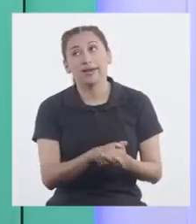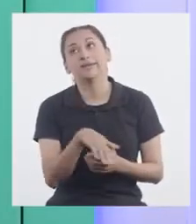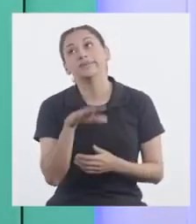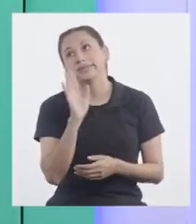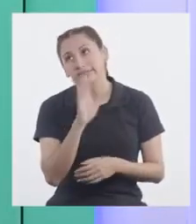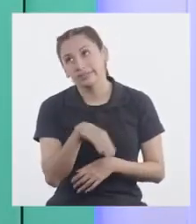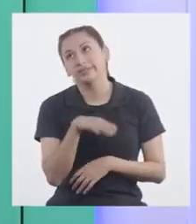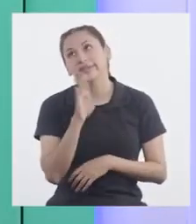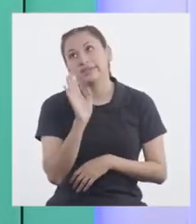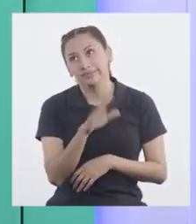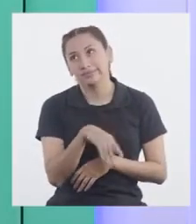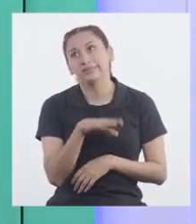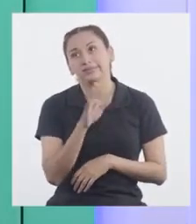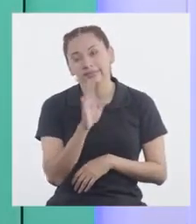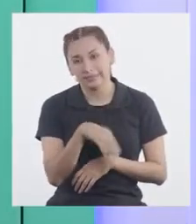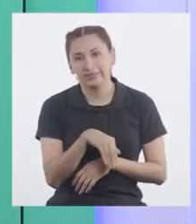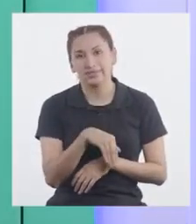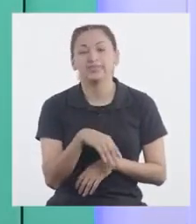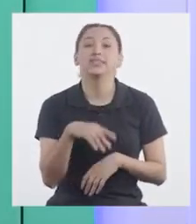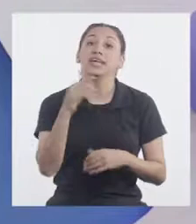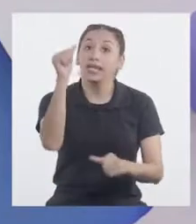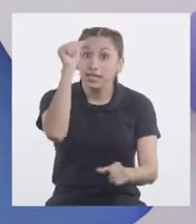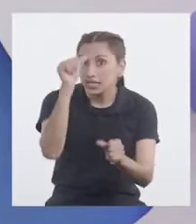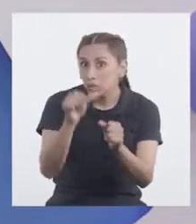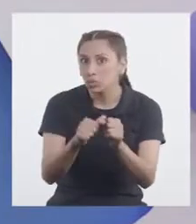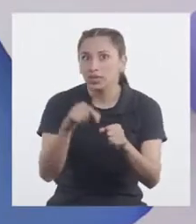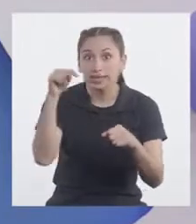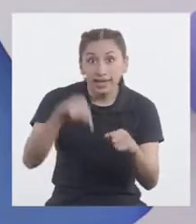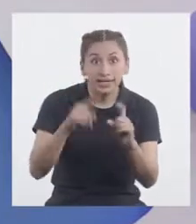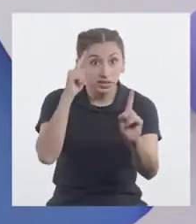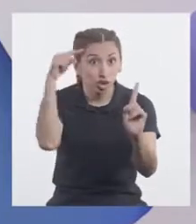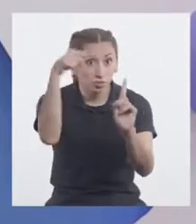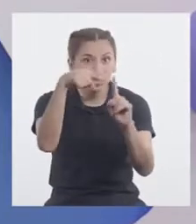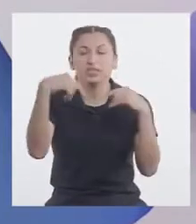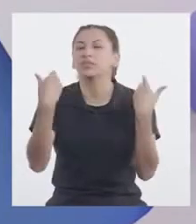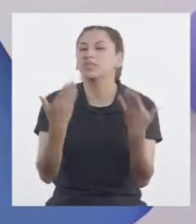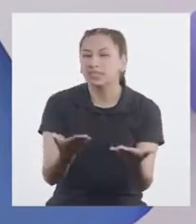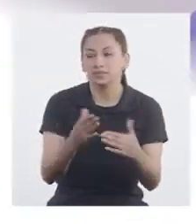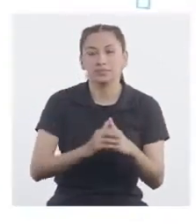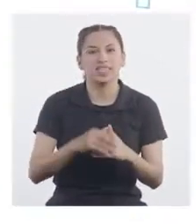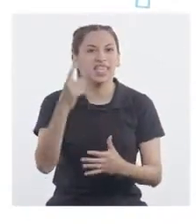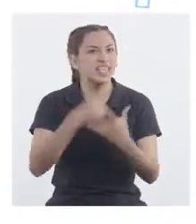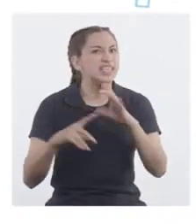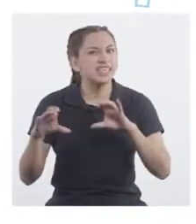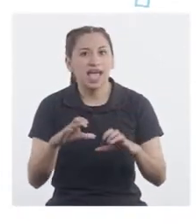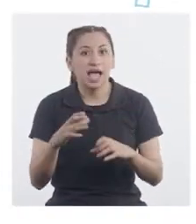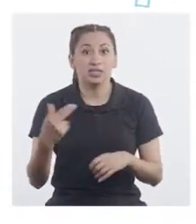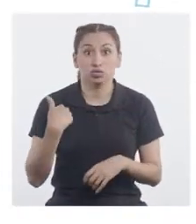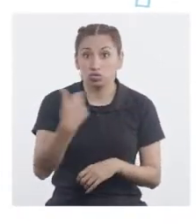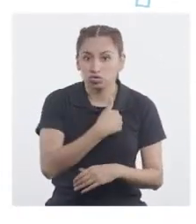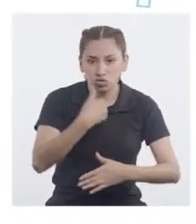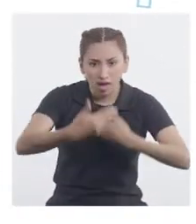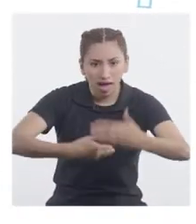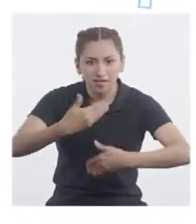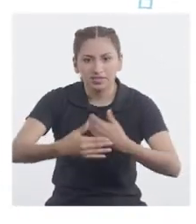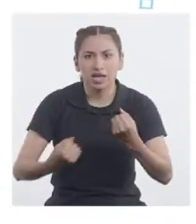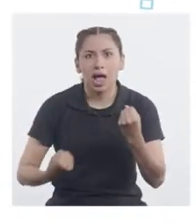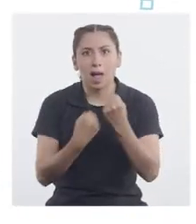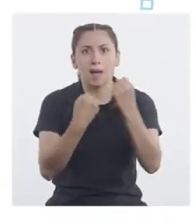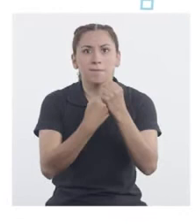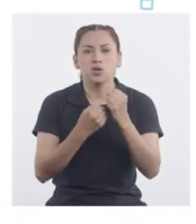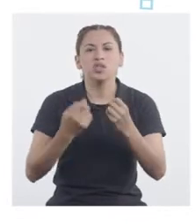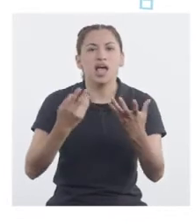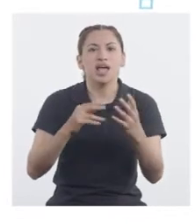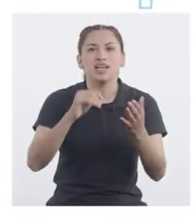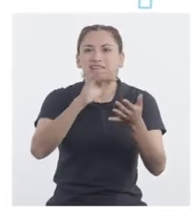porcino amigo, claro que sí. Recordemos que el reto de la experiencia es... ¿qué acciones podríamos promover